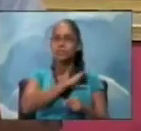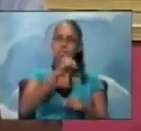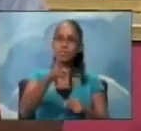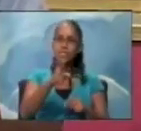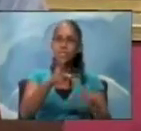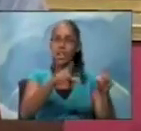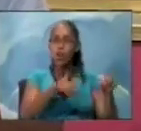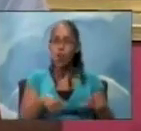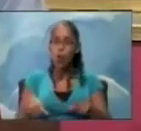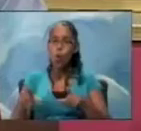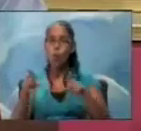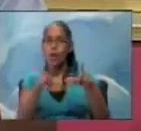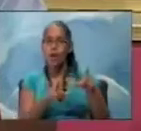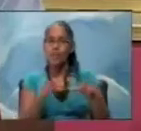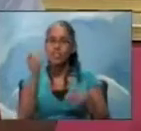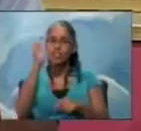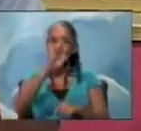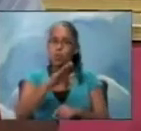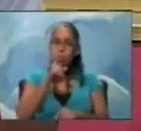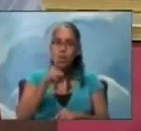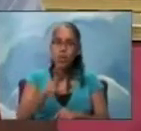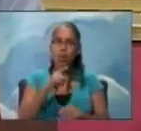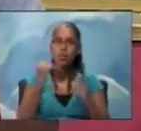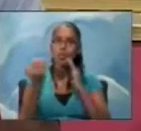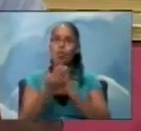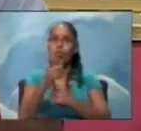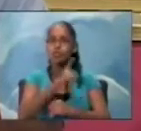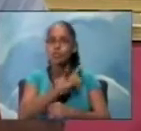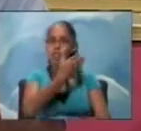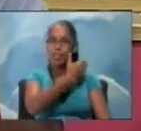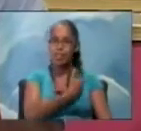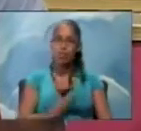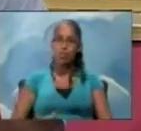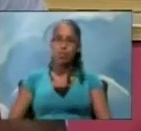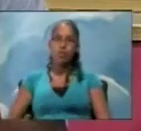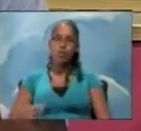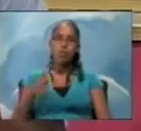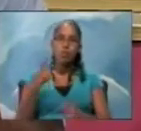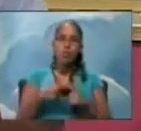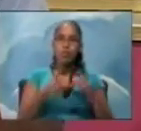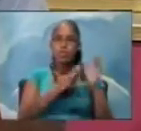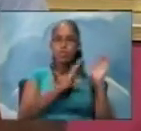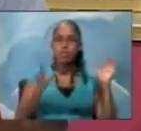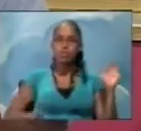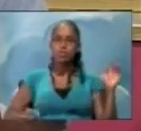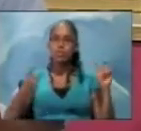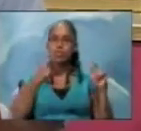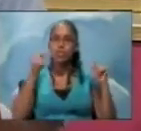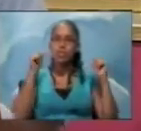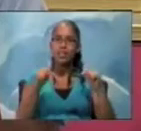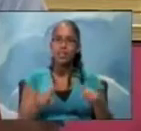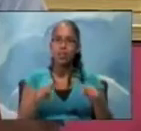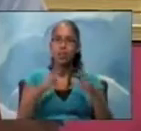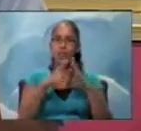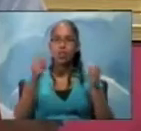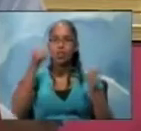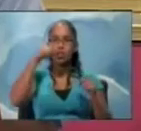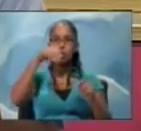finca, estuvieron en contra del dueño, pero Cristo le dijo esta parábola a todo el pueblo,